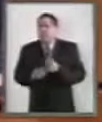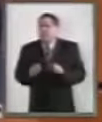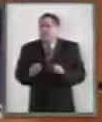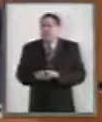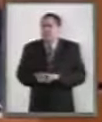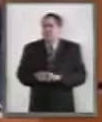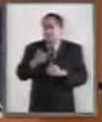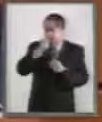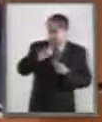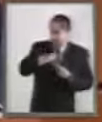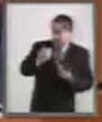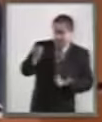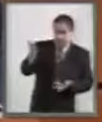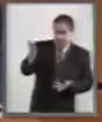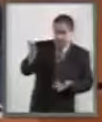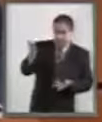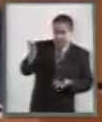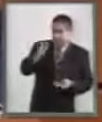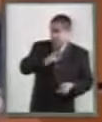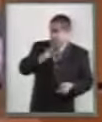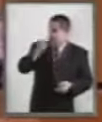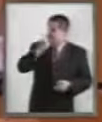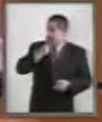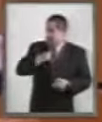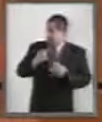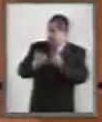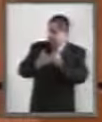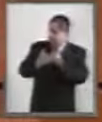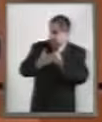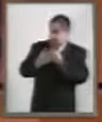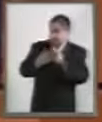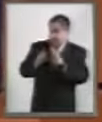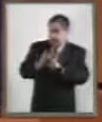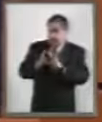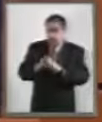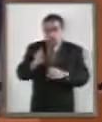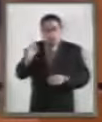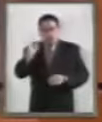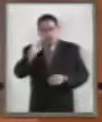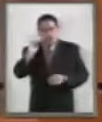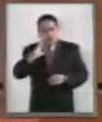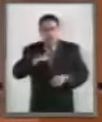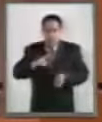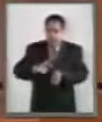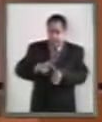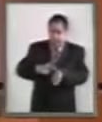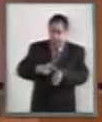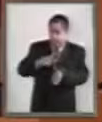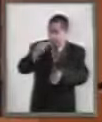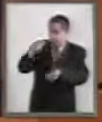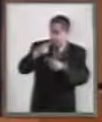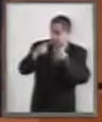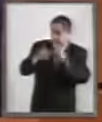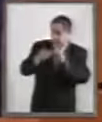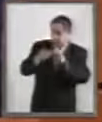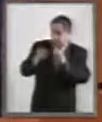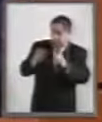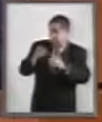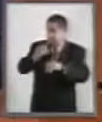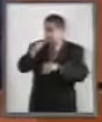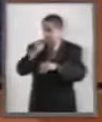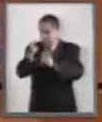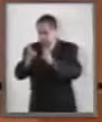cosa. Me podría decir entonces, al analizar, si tuviéramos tiempo y si no después me lo platicaría, señor